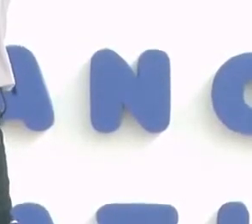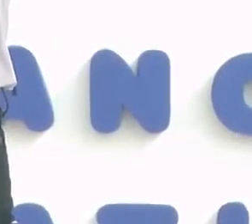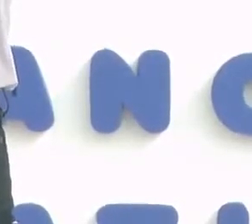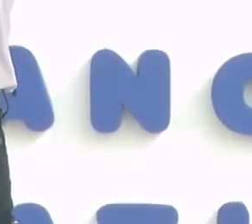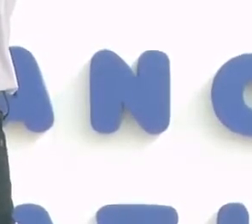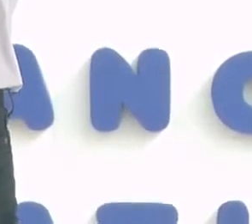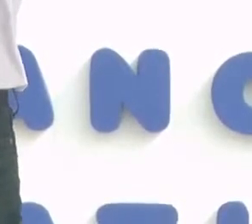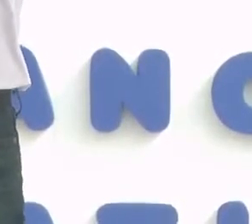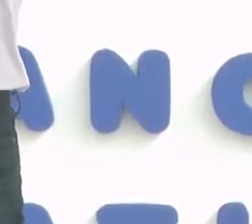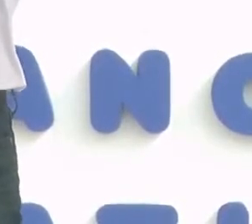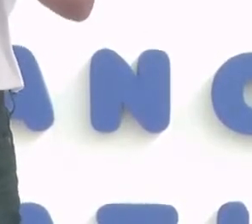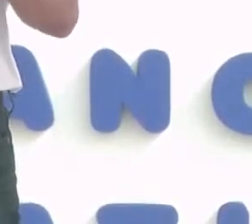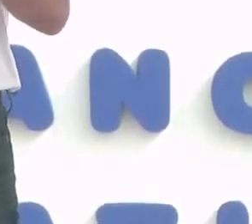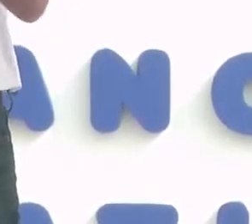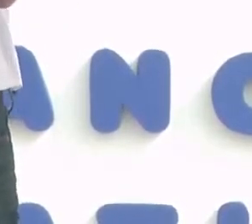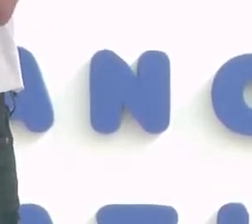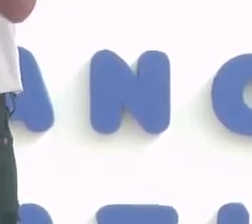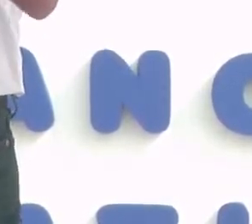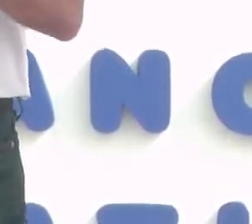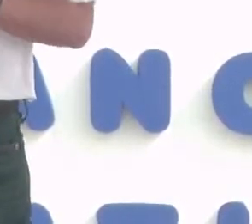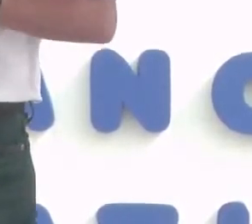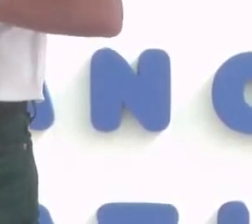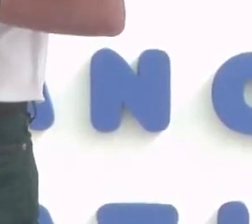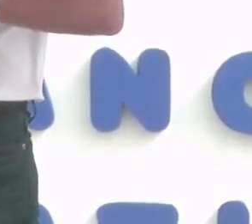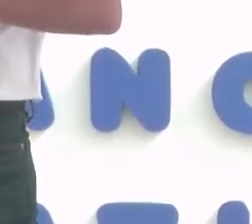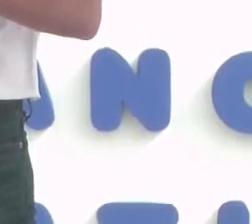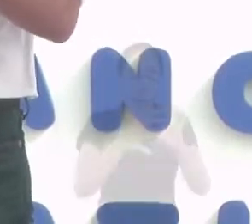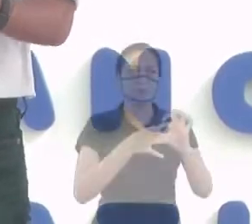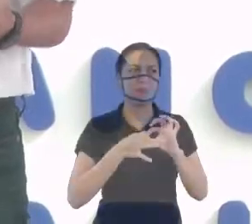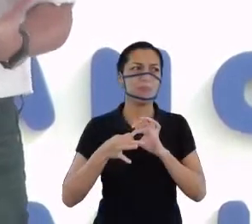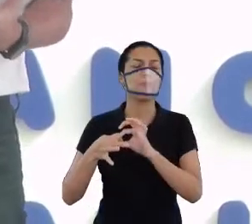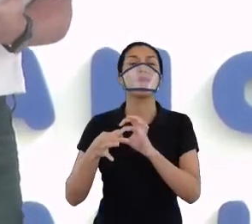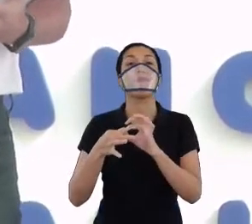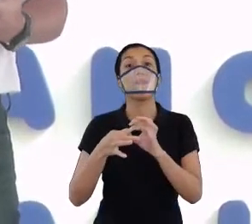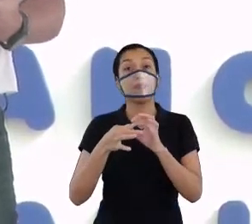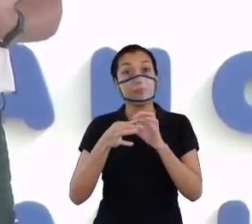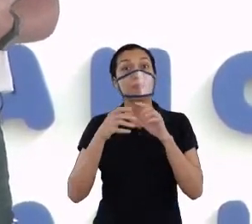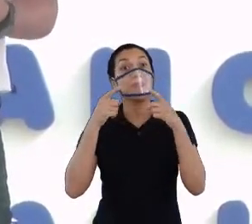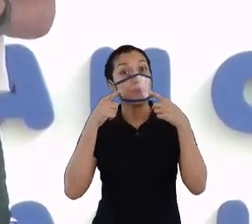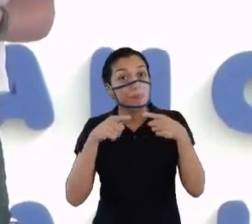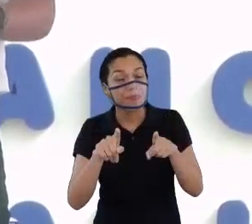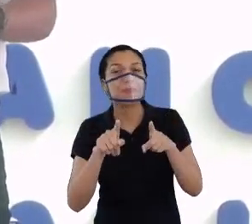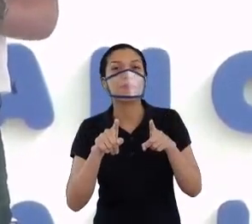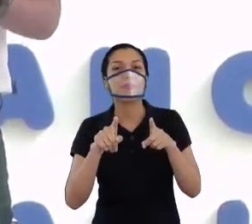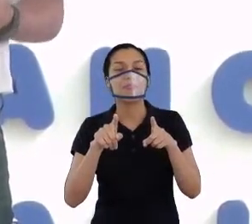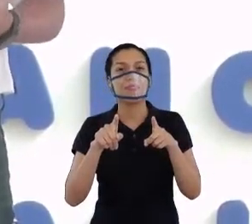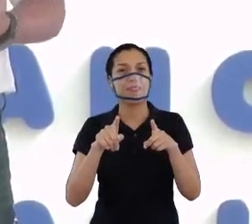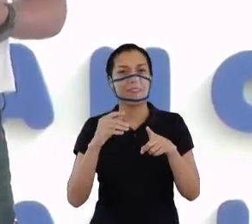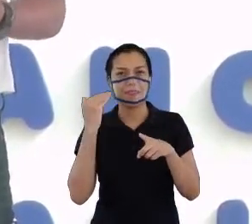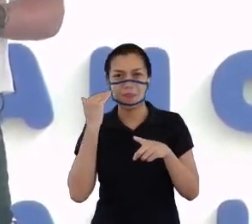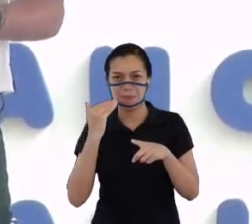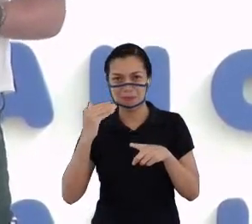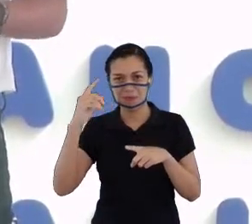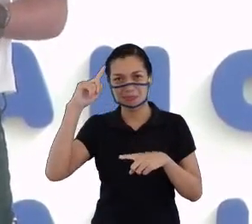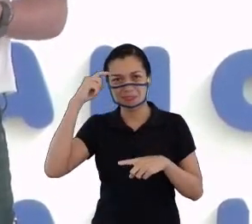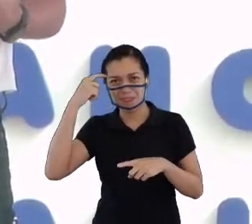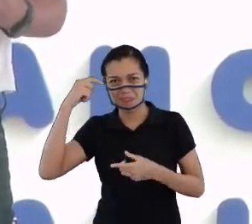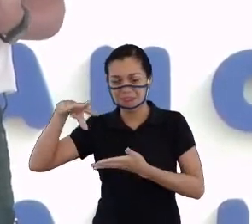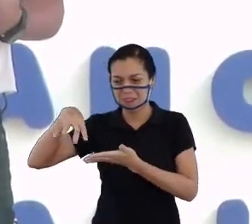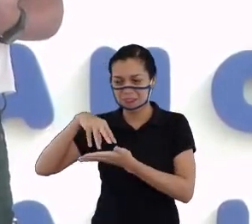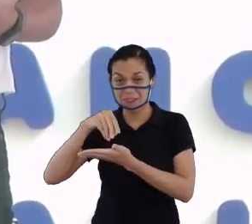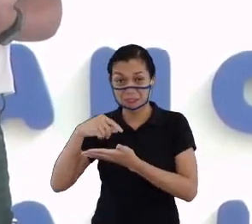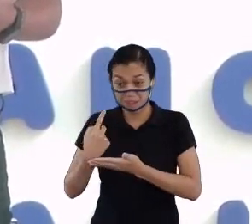de empleo, de oportunidad y de unión. Y es por eso que Elsa y yo